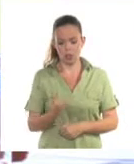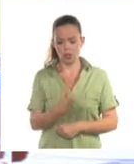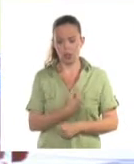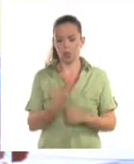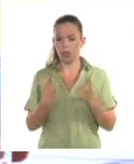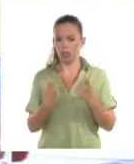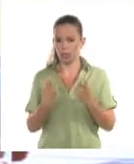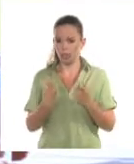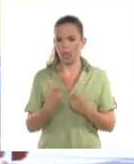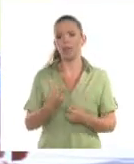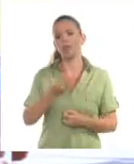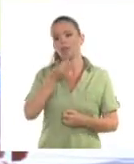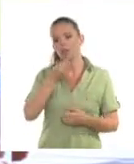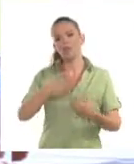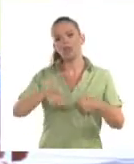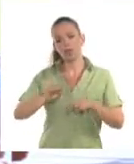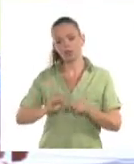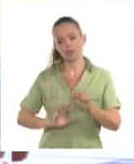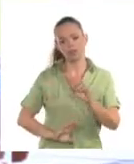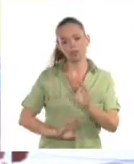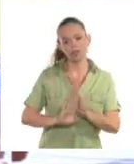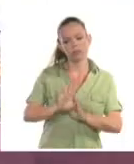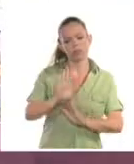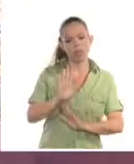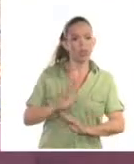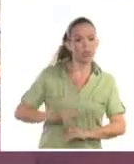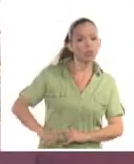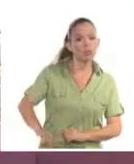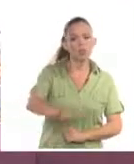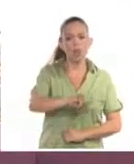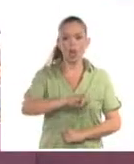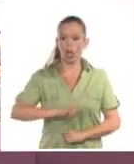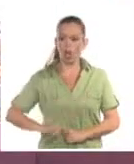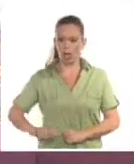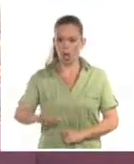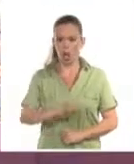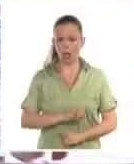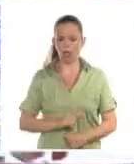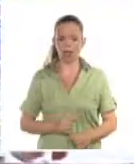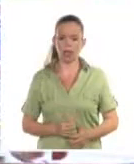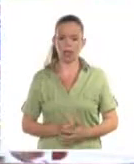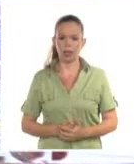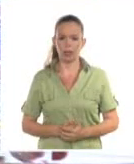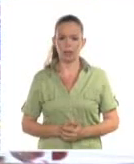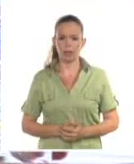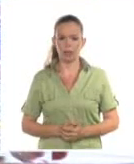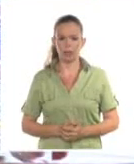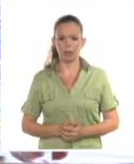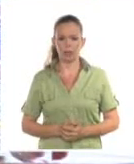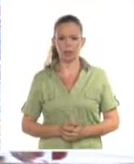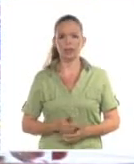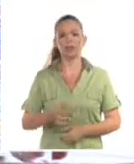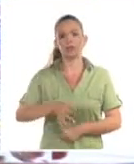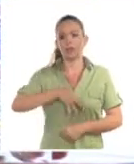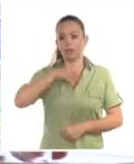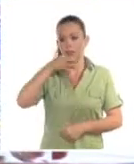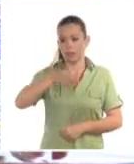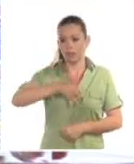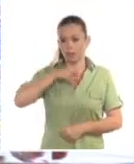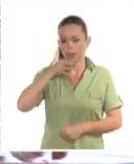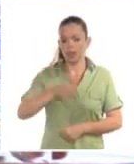y no está ajeno a ninguna institución a ningún proceso también hay que decir que con justeza y muchas